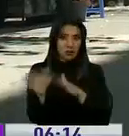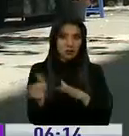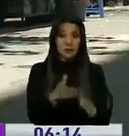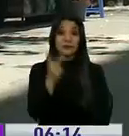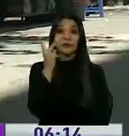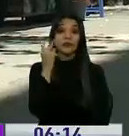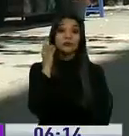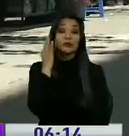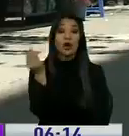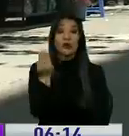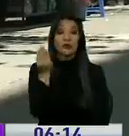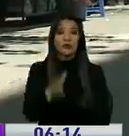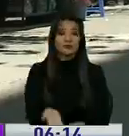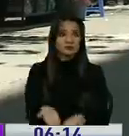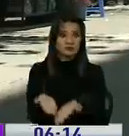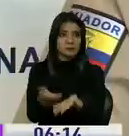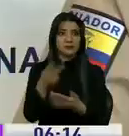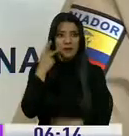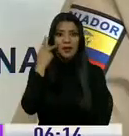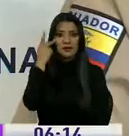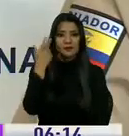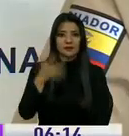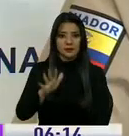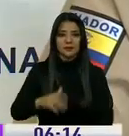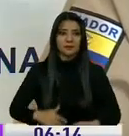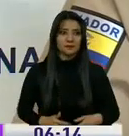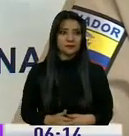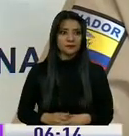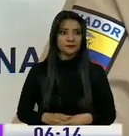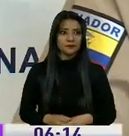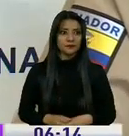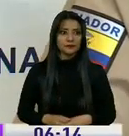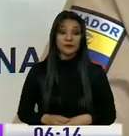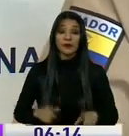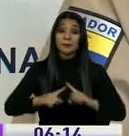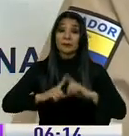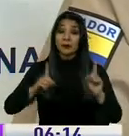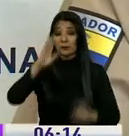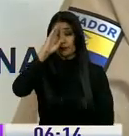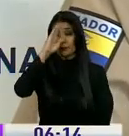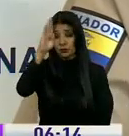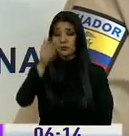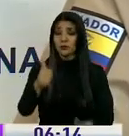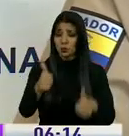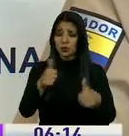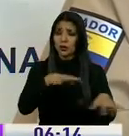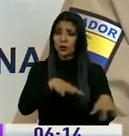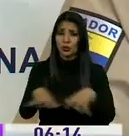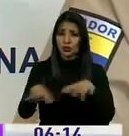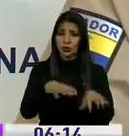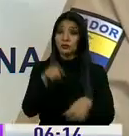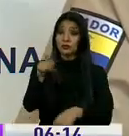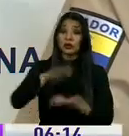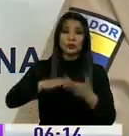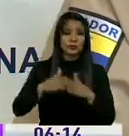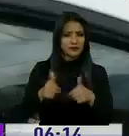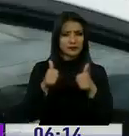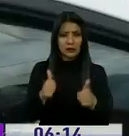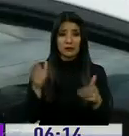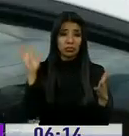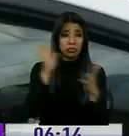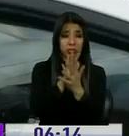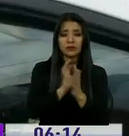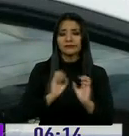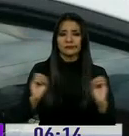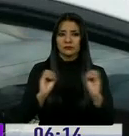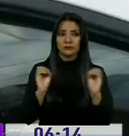dos menores fueron entregadas a sus padres. Y la correcta coordinación con la comunidad permitió justamente que este hecho no vaya a mayores. Ojalá